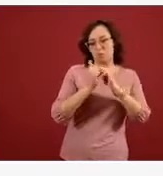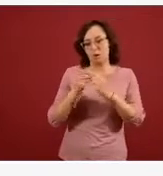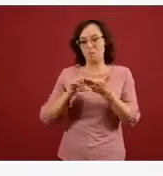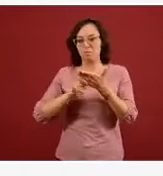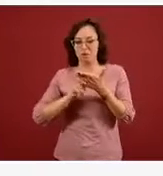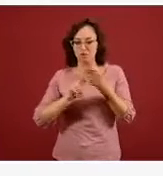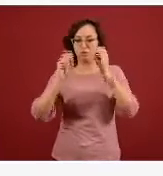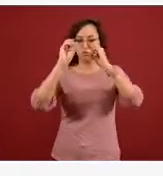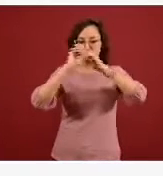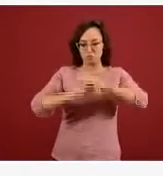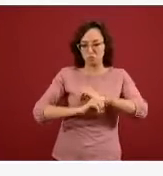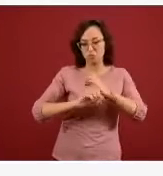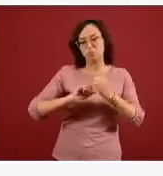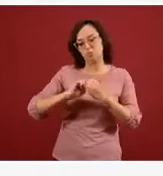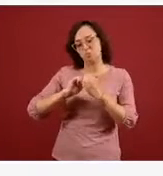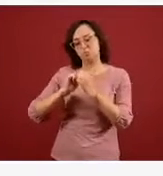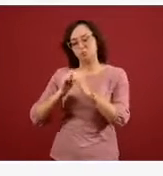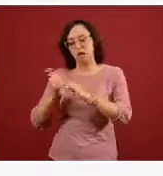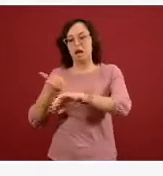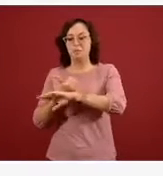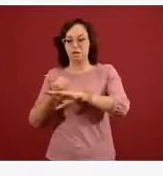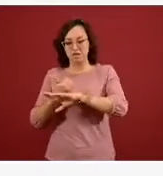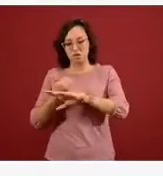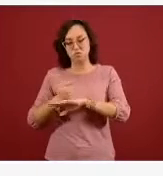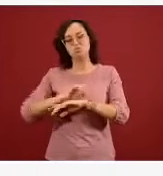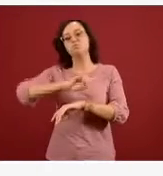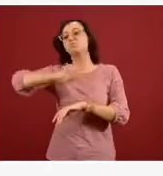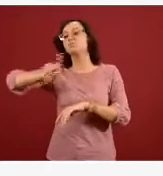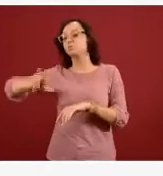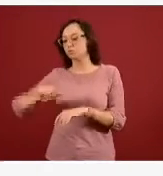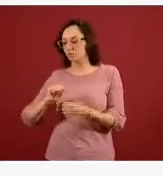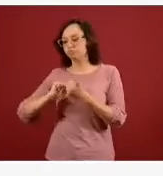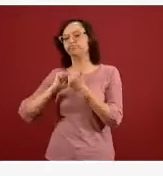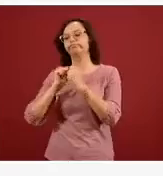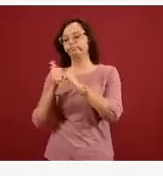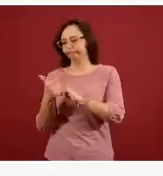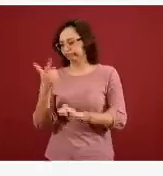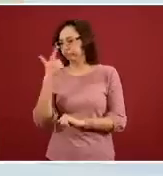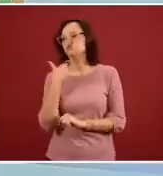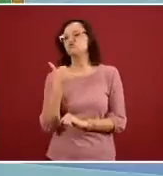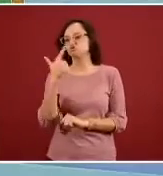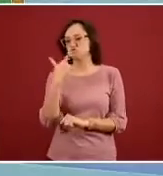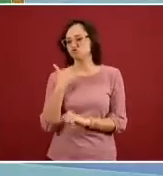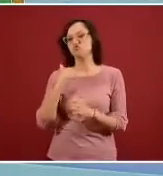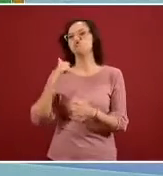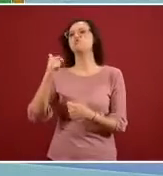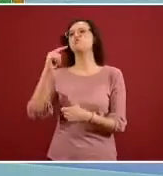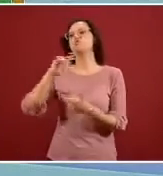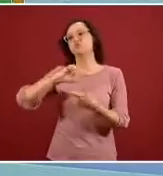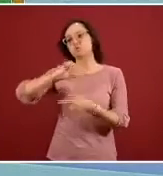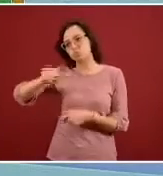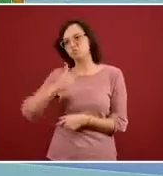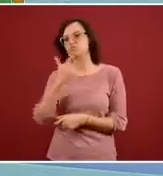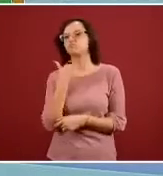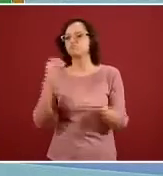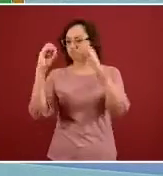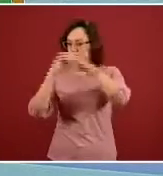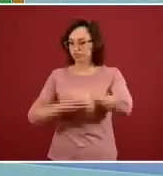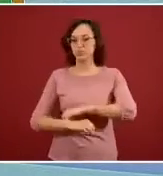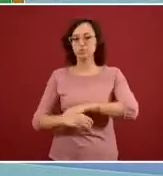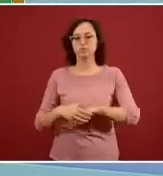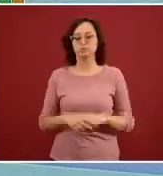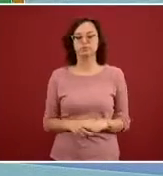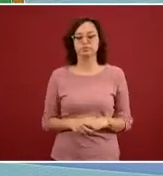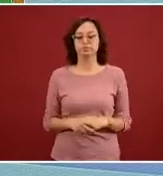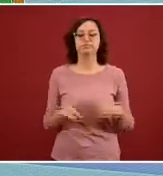rojo intenso. Esto quiere decir que estos otros estados están teniendo también una transmisión más activa. Retomo sobre lo que siempre